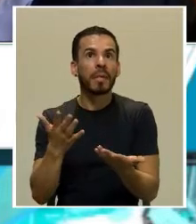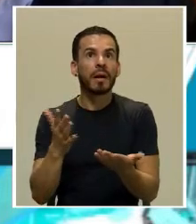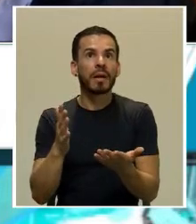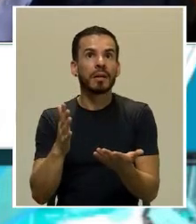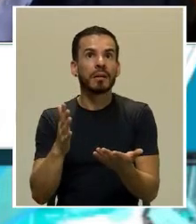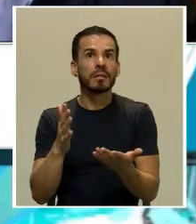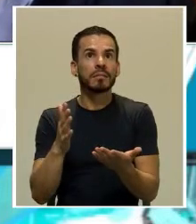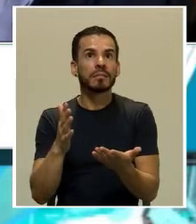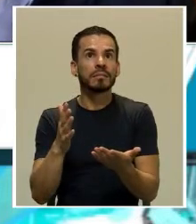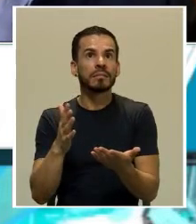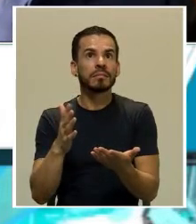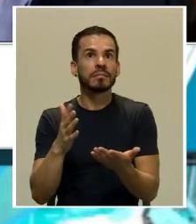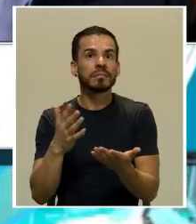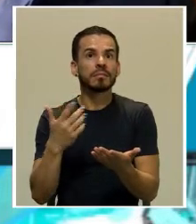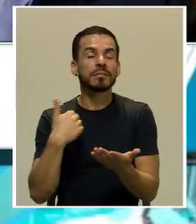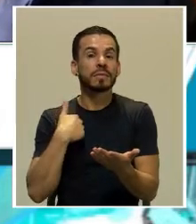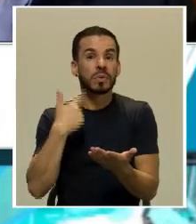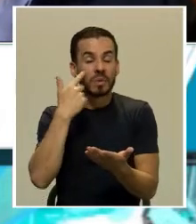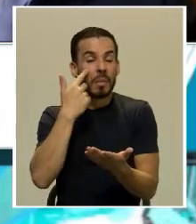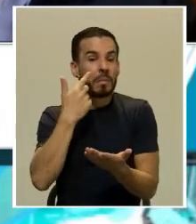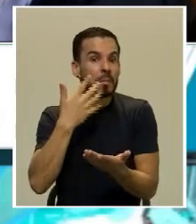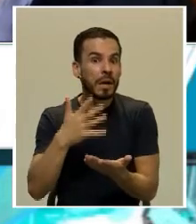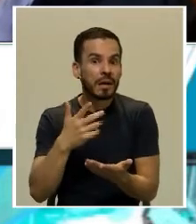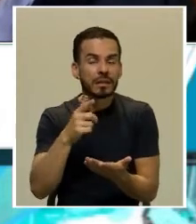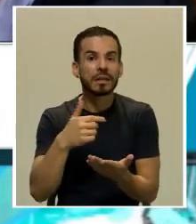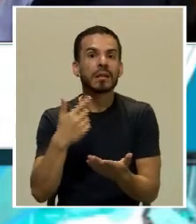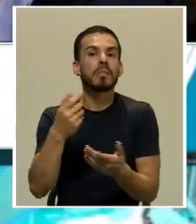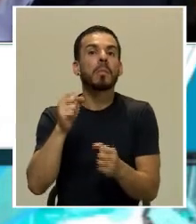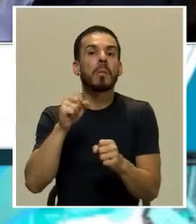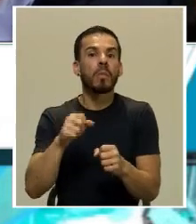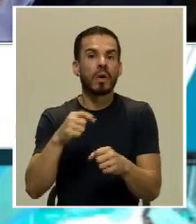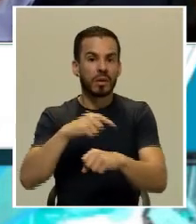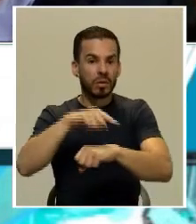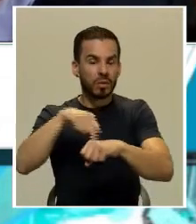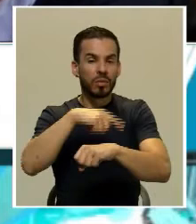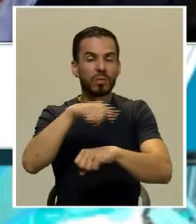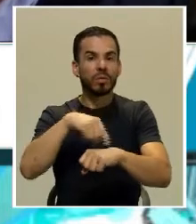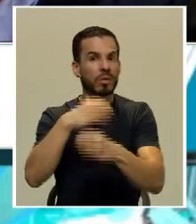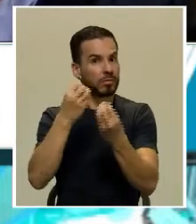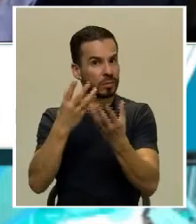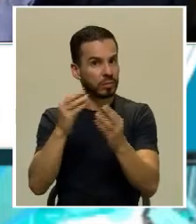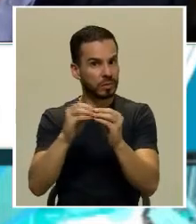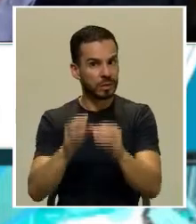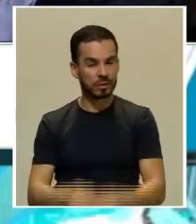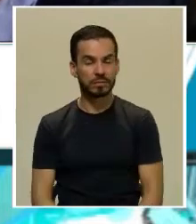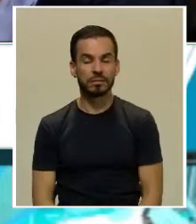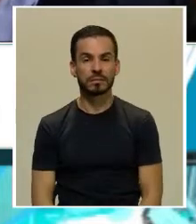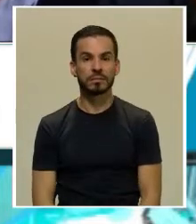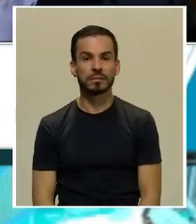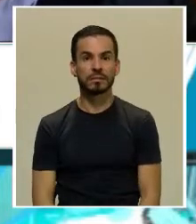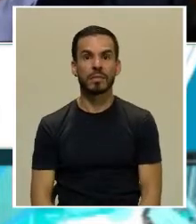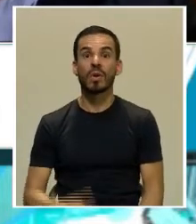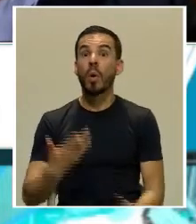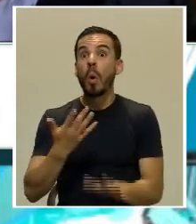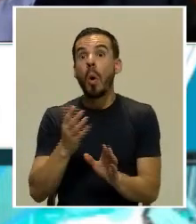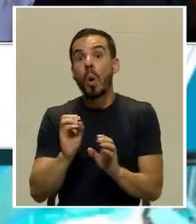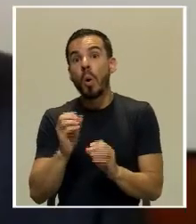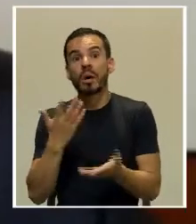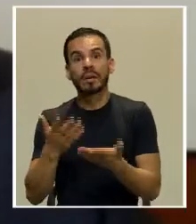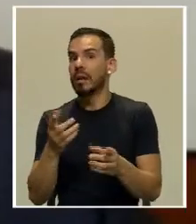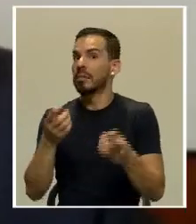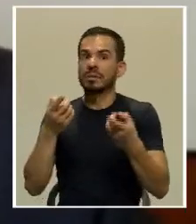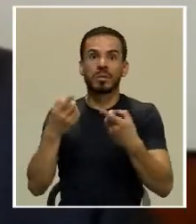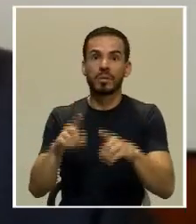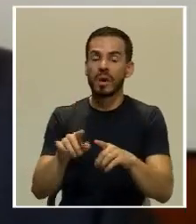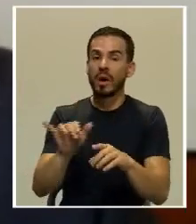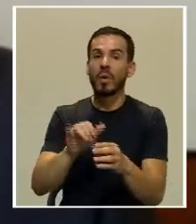o uno anticipa que pueden durar mucho más. Bueno, o que pueden frustrarse, como